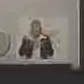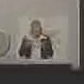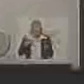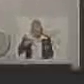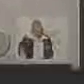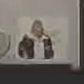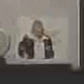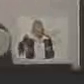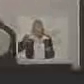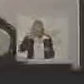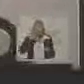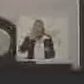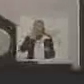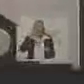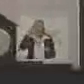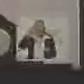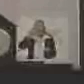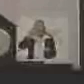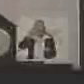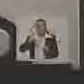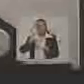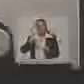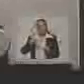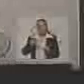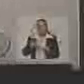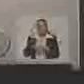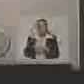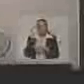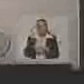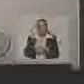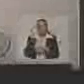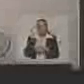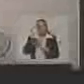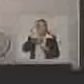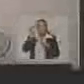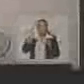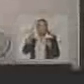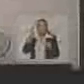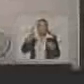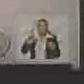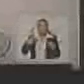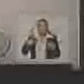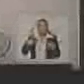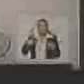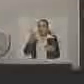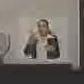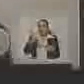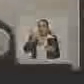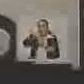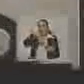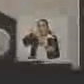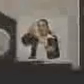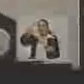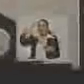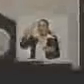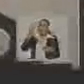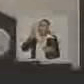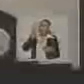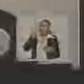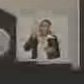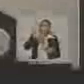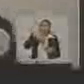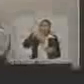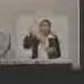Quiero comentar que hoy, afortunadamente, y lo han hecho varios de los candidatos aquí presentes,